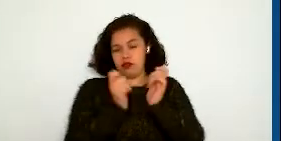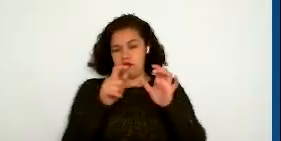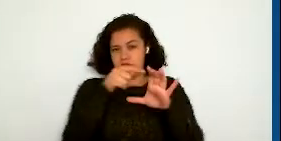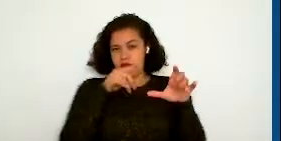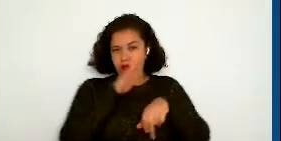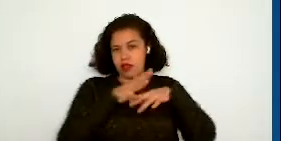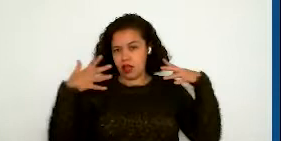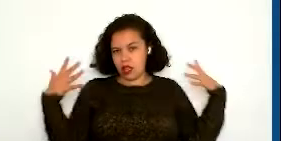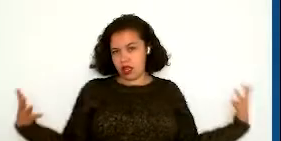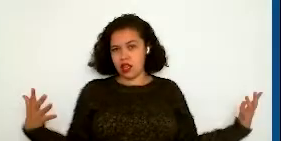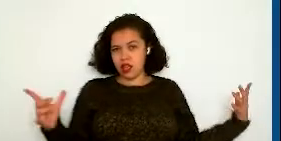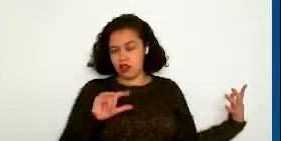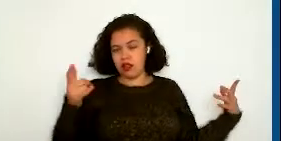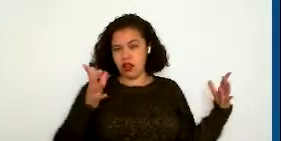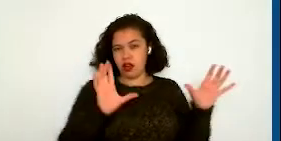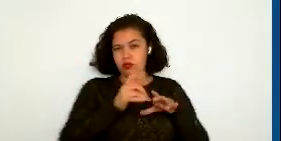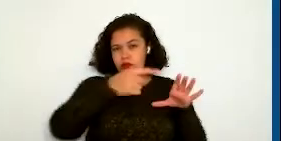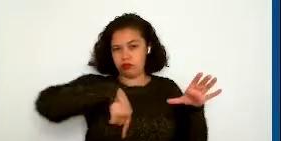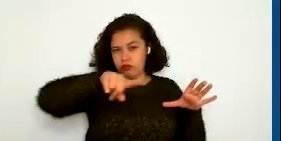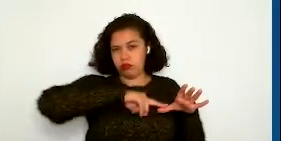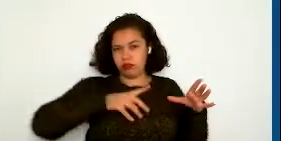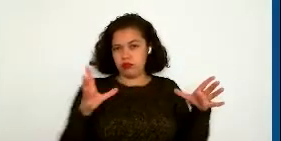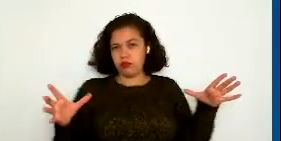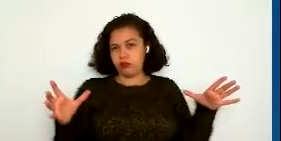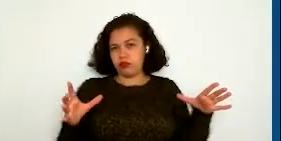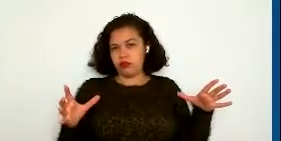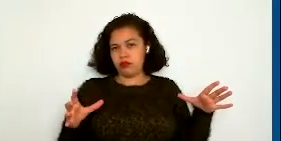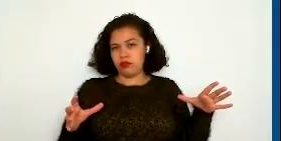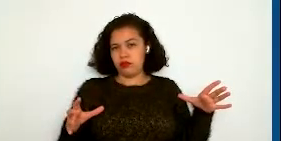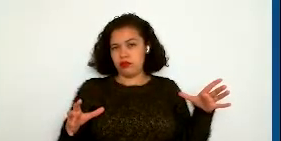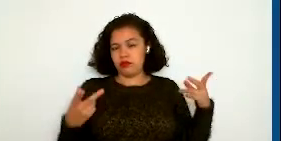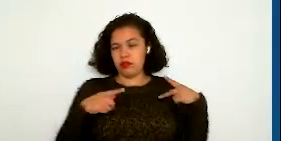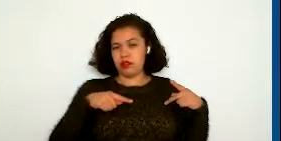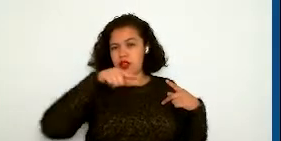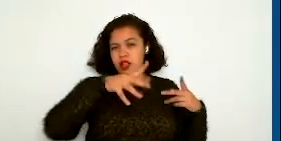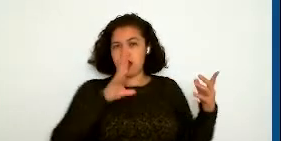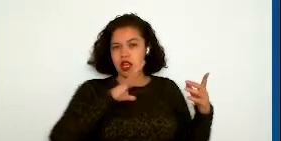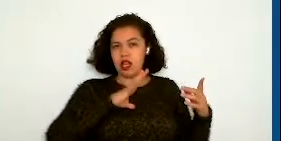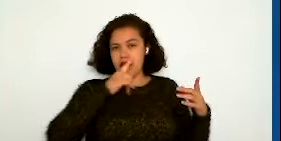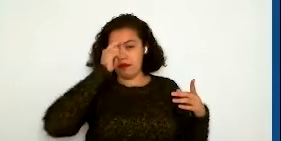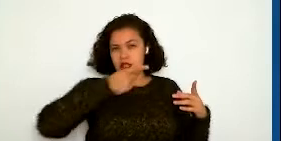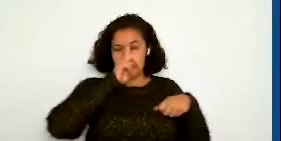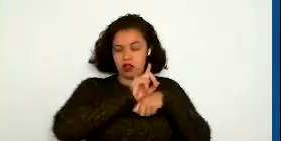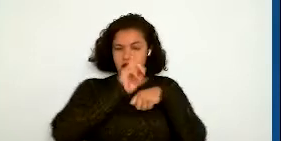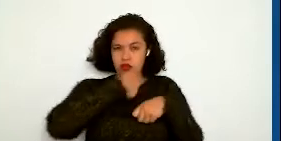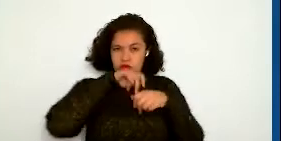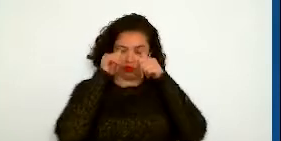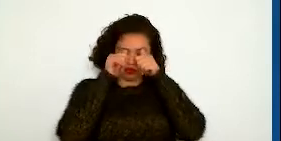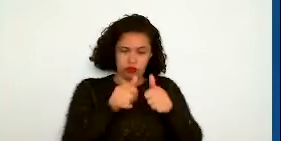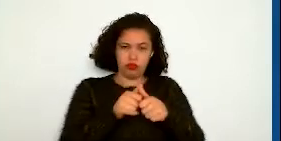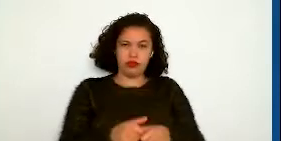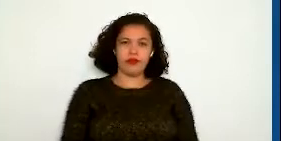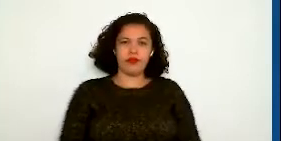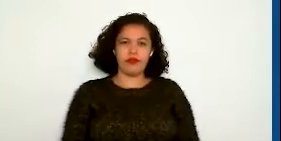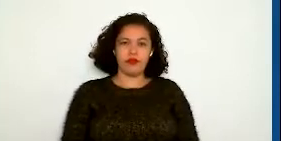es la comunidad, de donde estén estas personas a las que atendemos todos los días. Y eso va